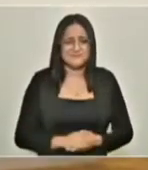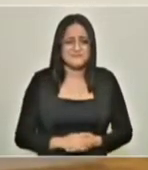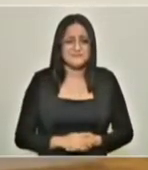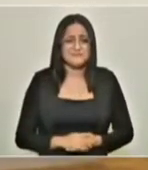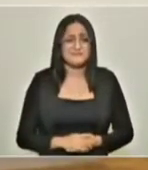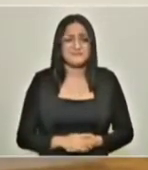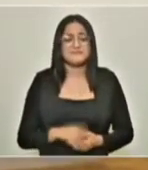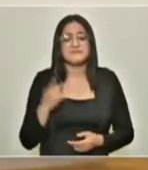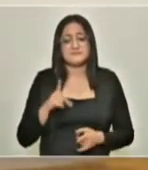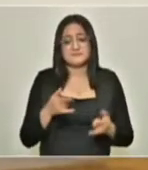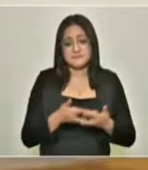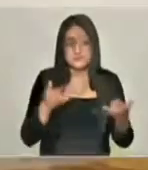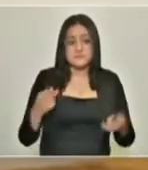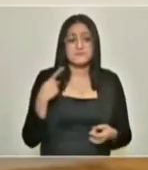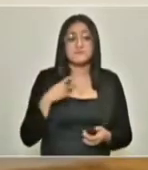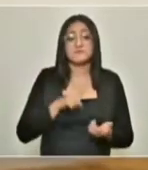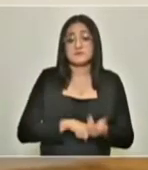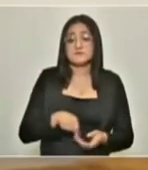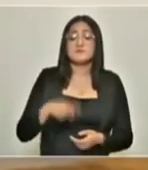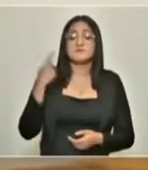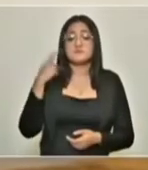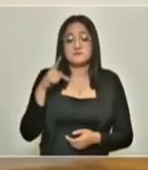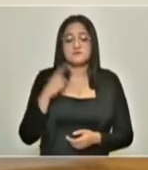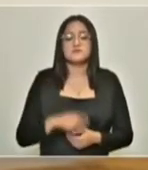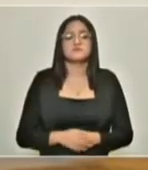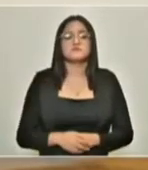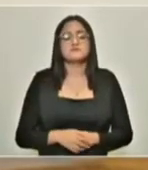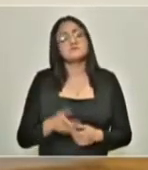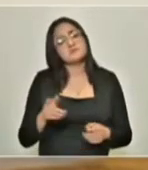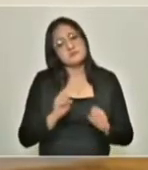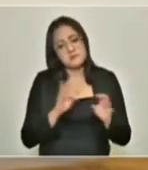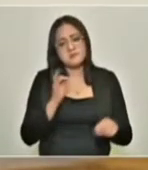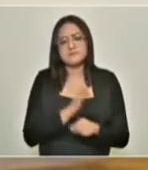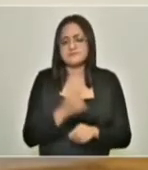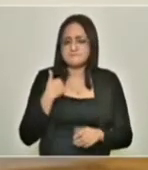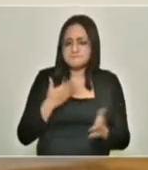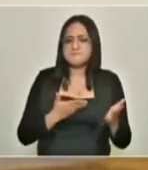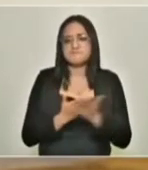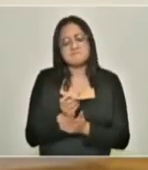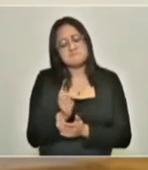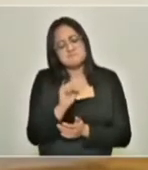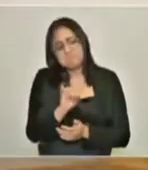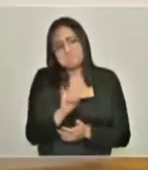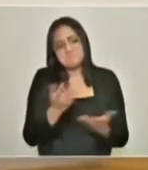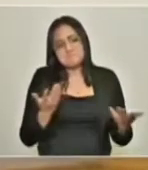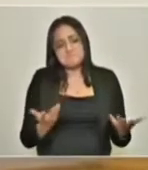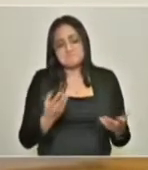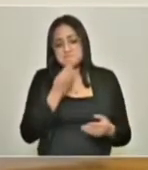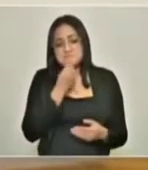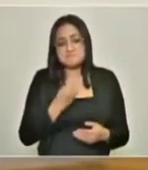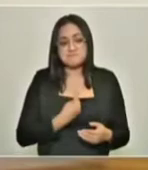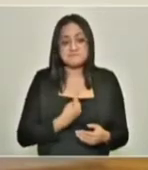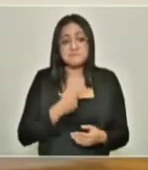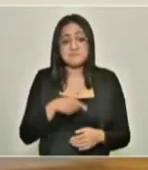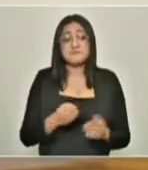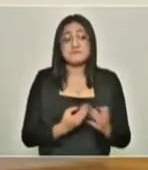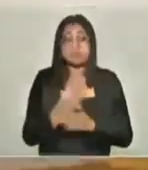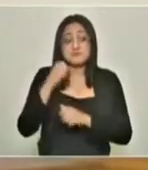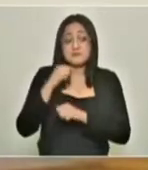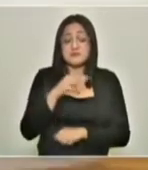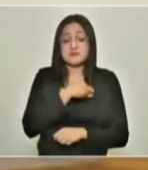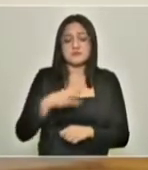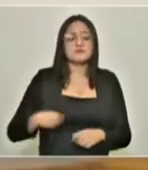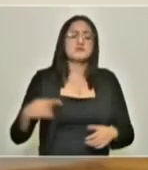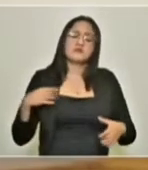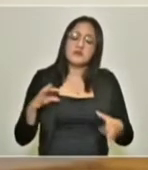de la historia política de Puebla. Entonces, claro que nos vamos a involucrar, ¿sí? Con la nueva autoridad municipal nos vamos